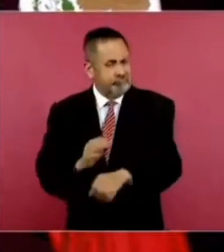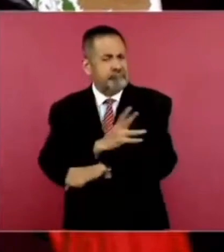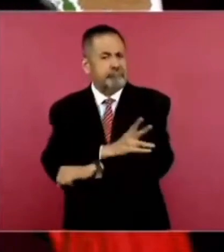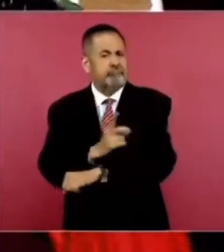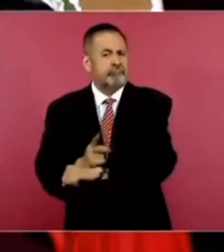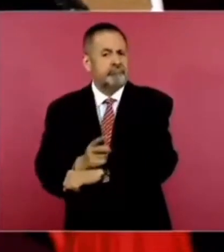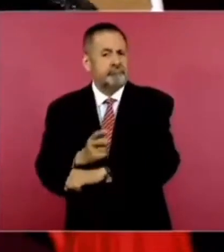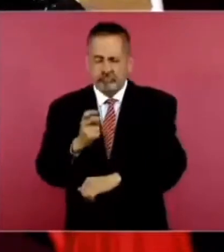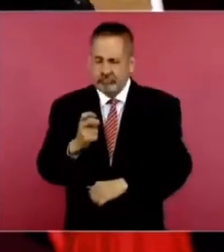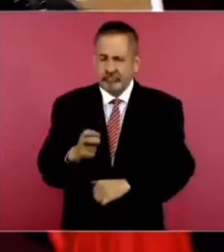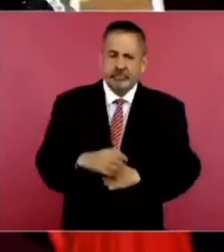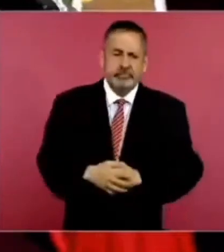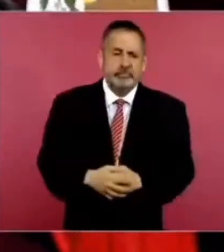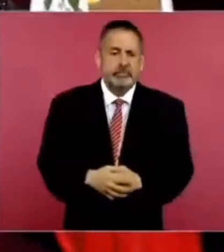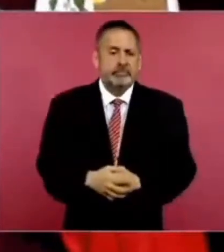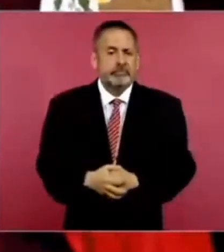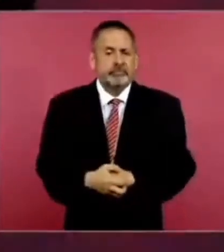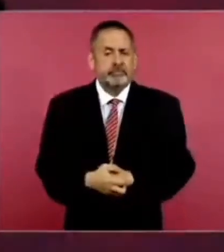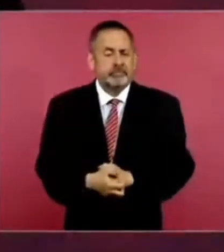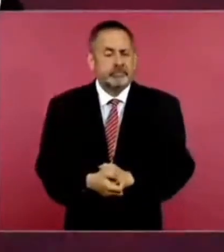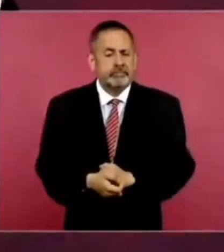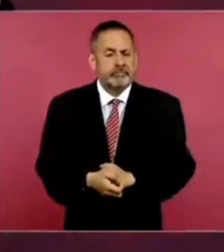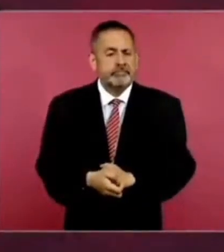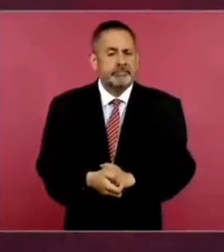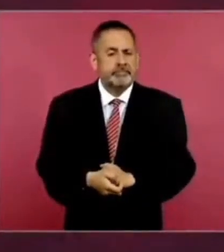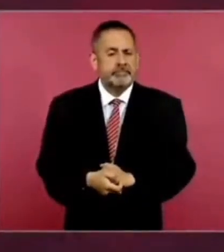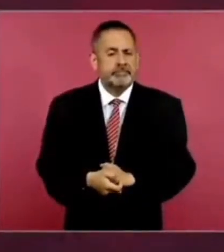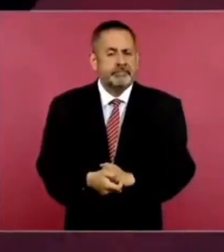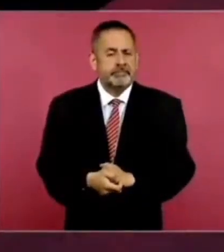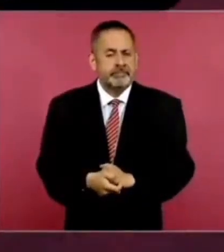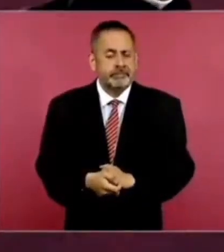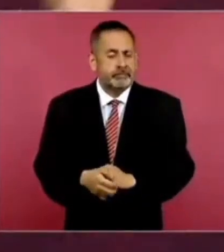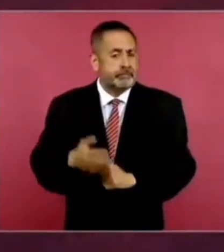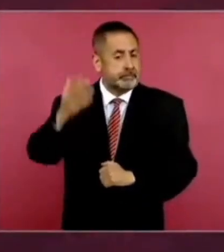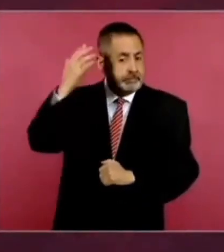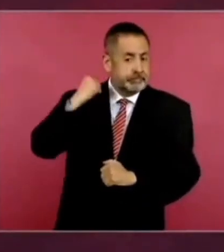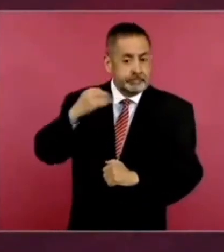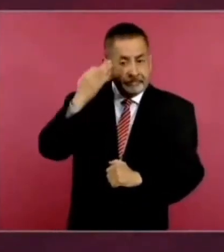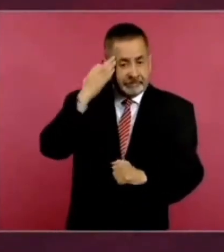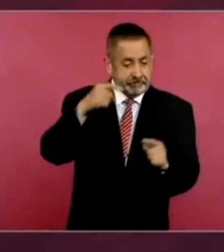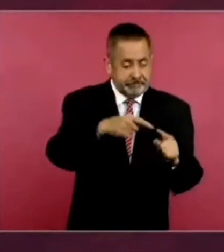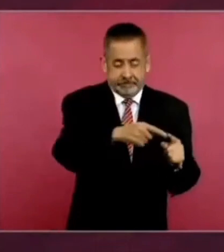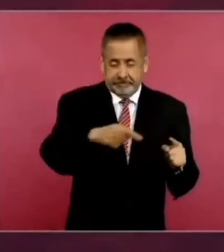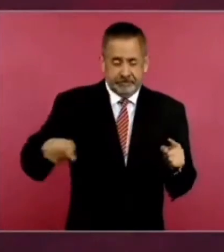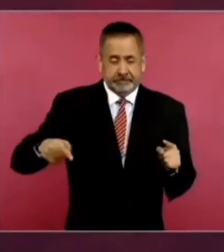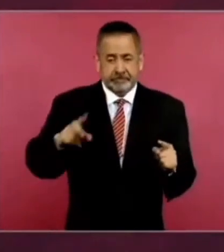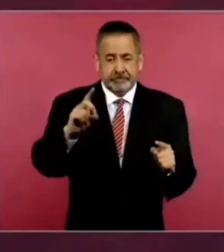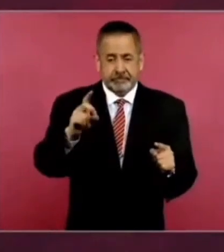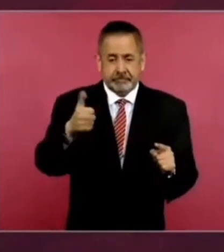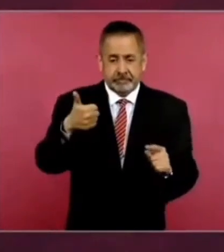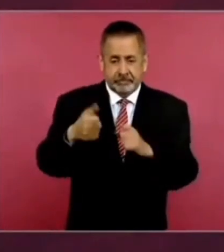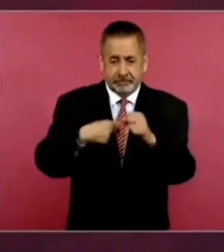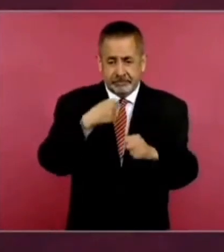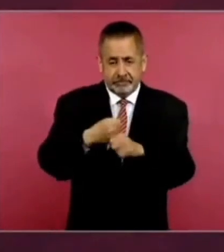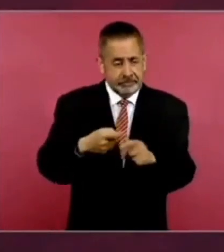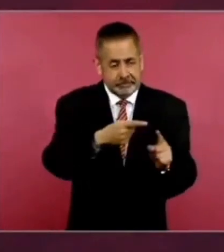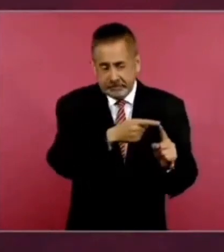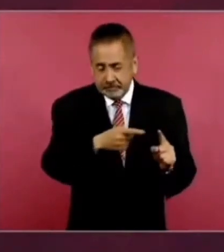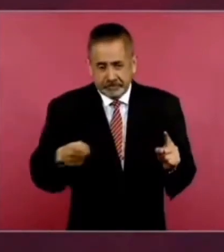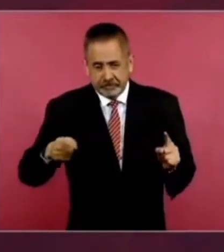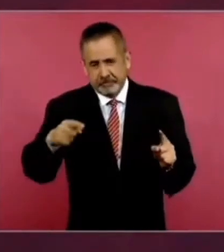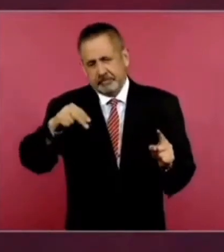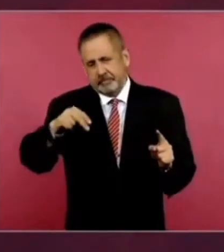Lo que no se trataba en 36 años, ya hemos hablado aquí